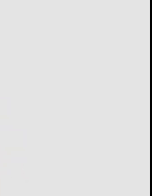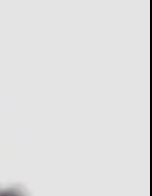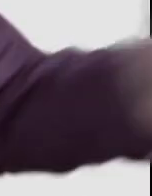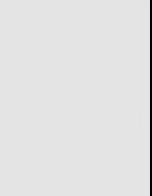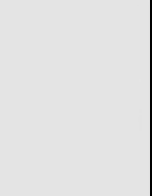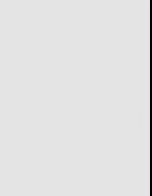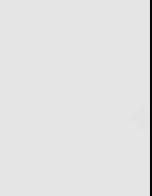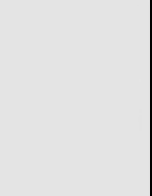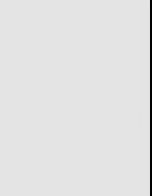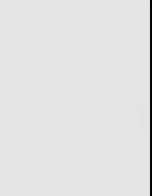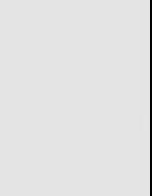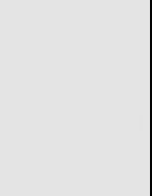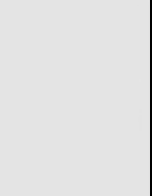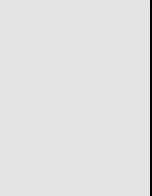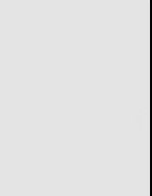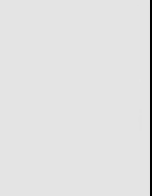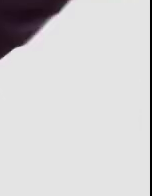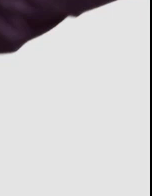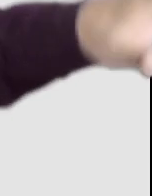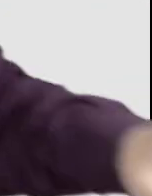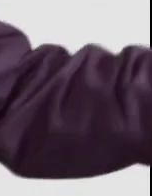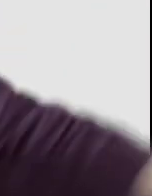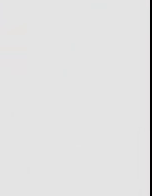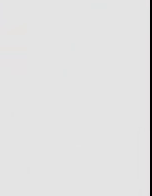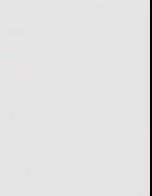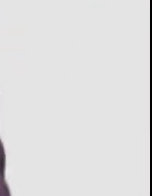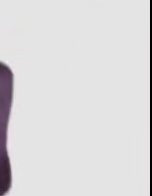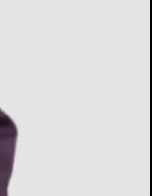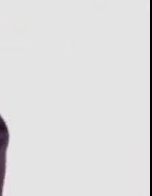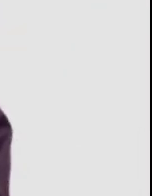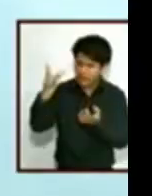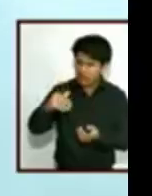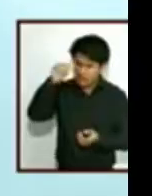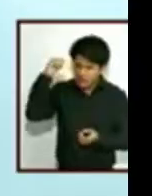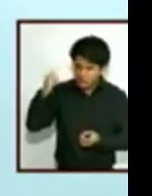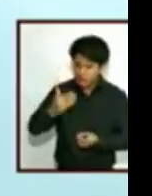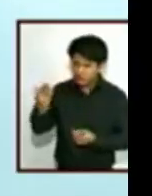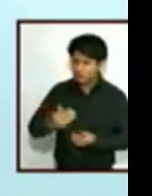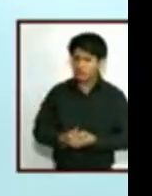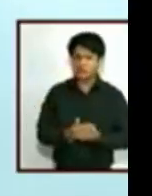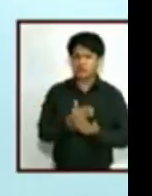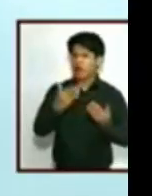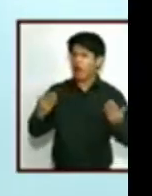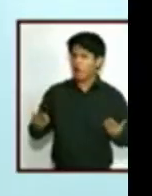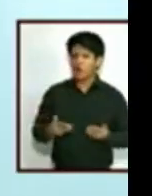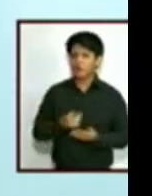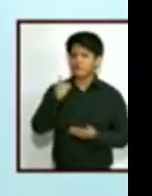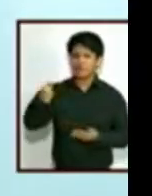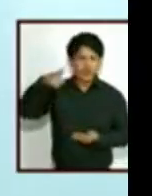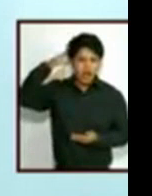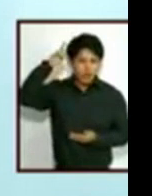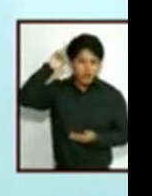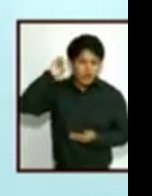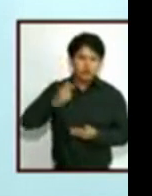Te vas a dejar, Gaudiano. ¡Contéstale, coño! ¡Es el momento! A ver, ya tranquilo, va a contestar el chavo. Toca el turno al licenciado Gerardo